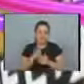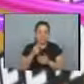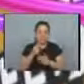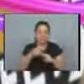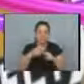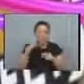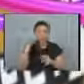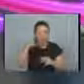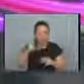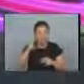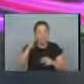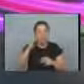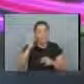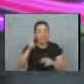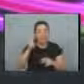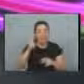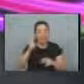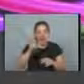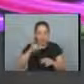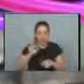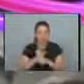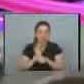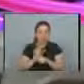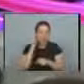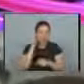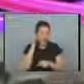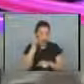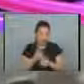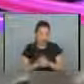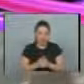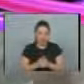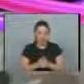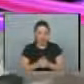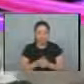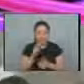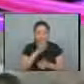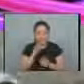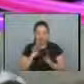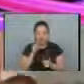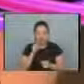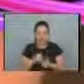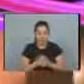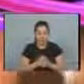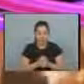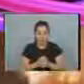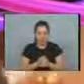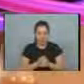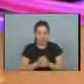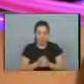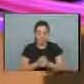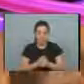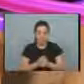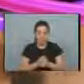Chile. Las transmisiones, que tengamos el chupete en Suazo. Por favor, envíale un saludo a Larry Capija en